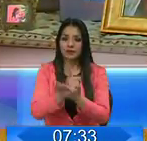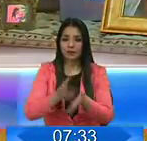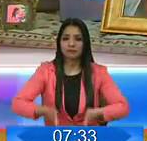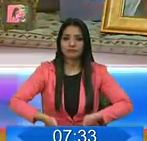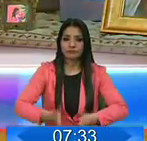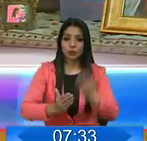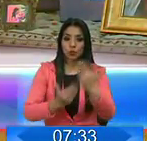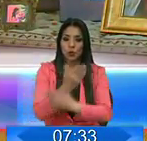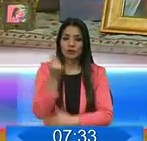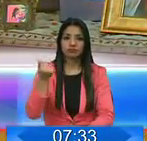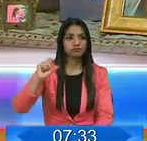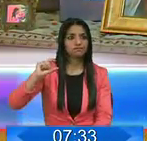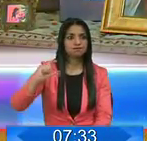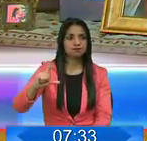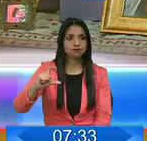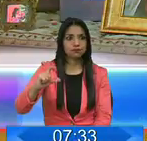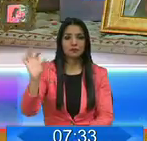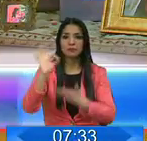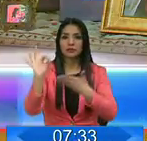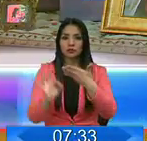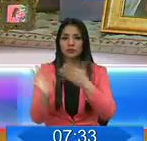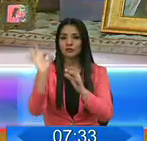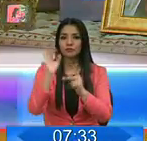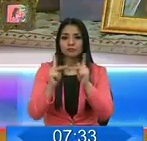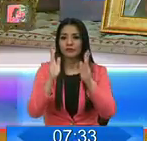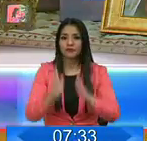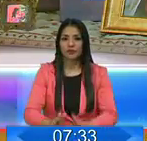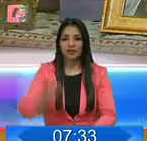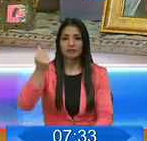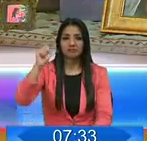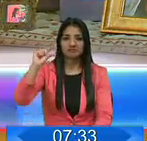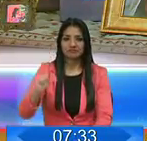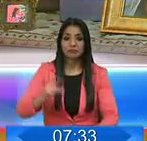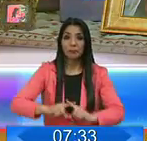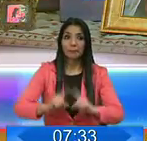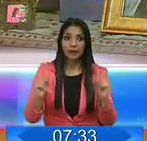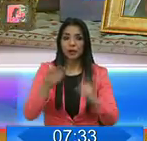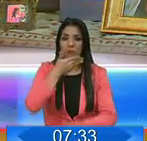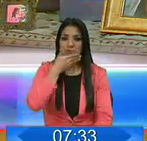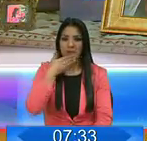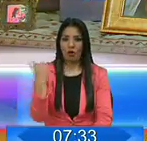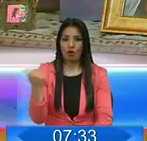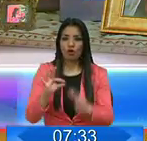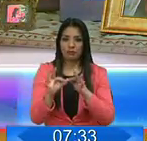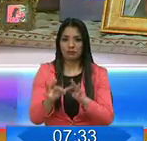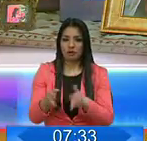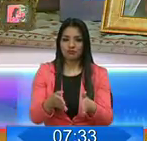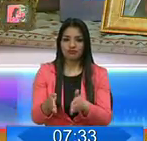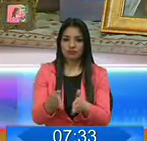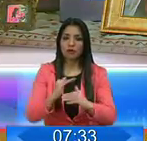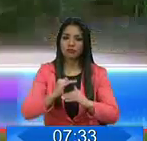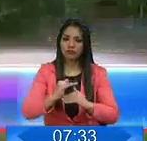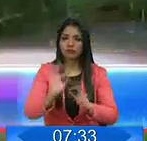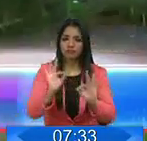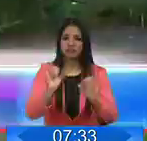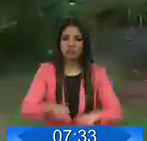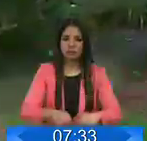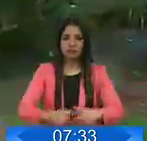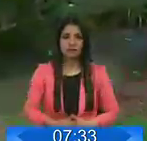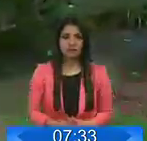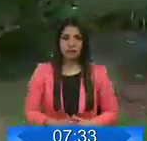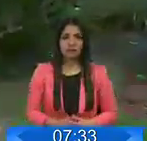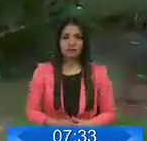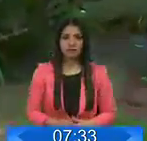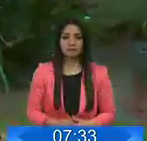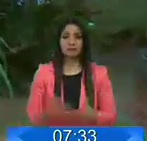tienen un costo elevadísimo, el presupuesto de la prefectura es pequeñito, pero sí mejorar mejorar las carreteras. Amalgama de propuestas